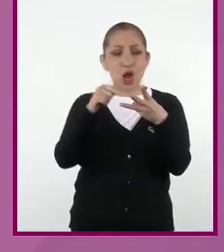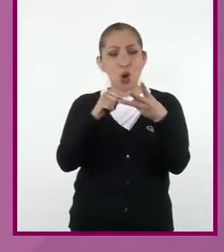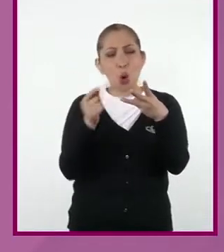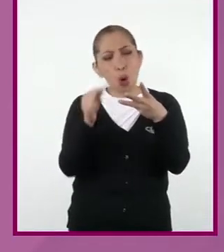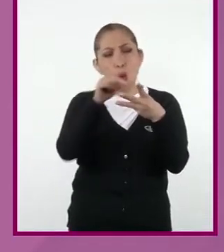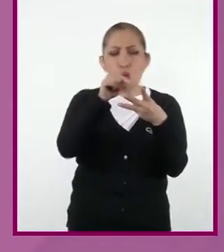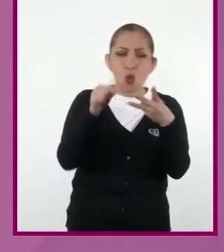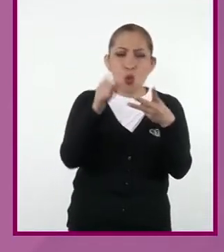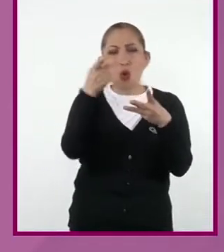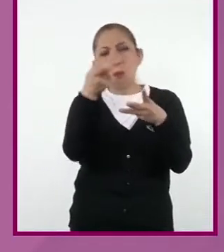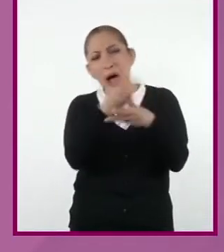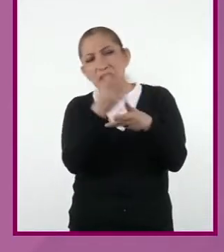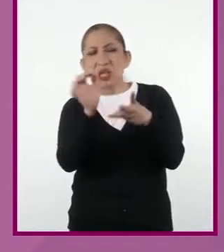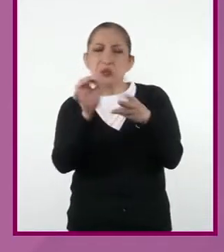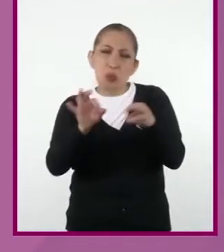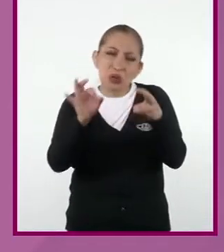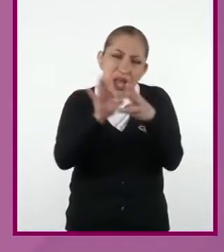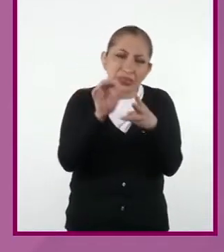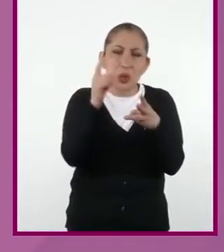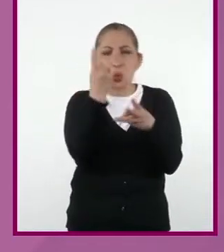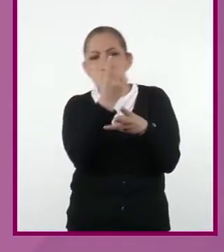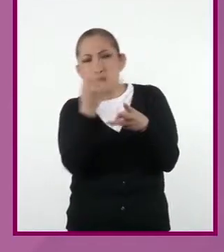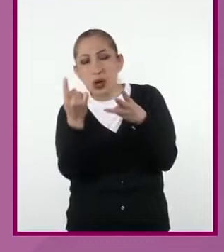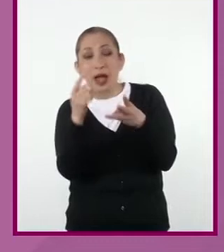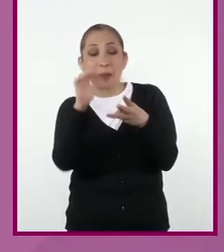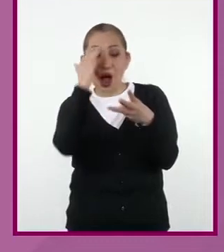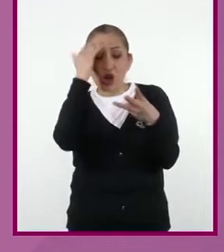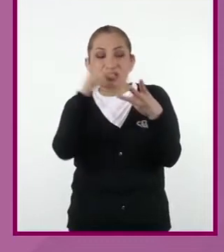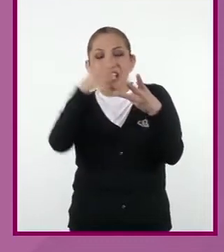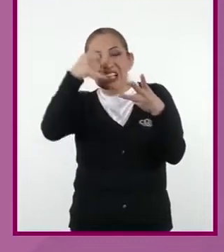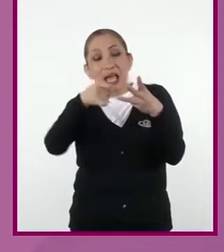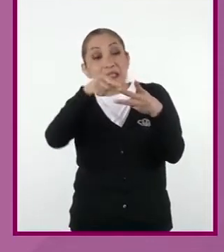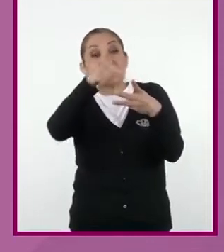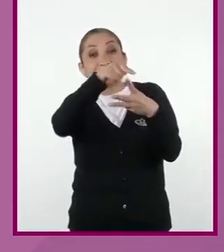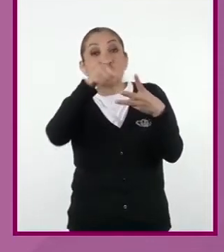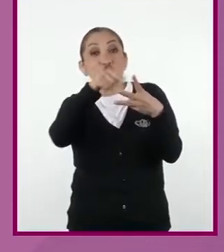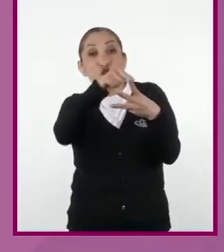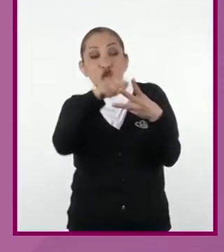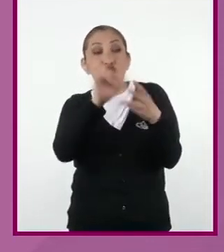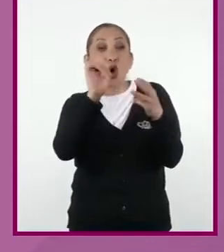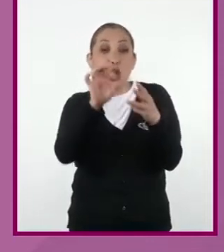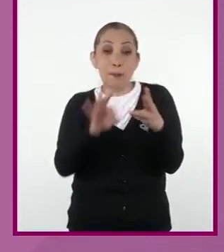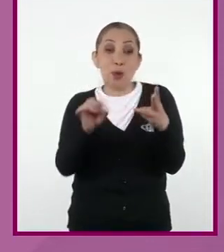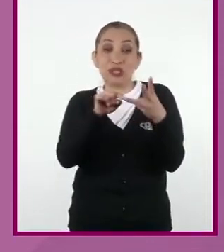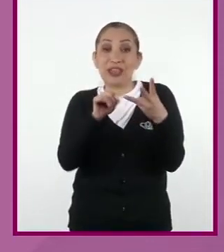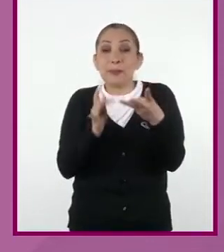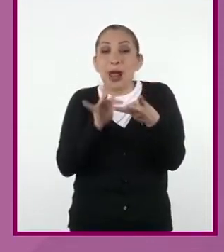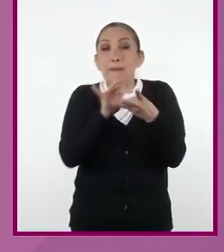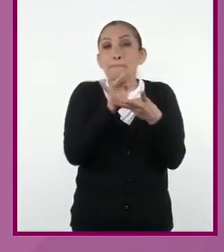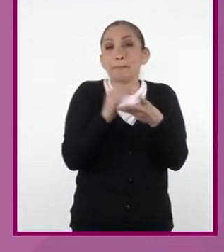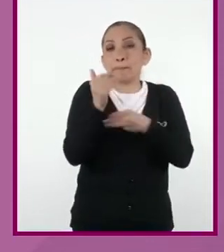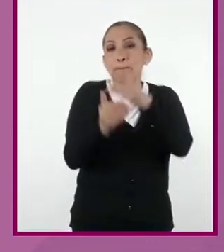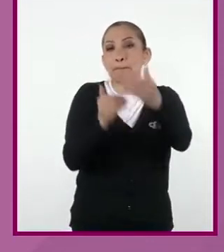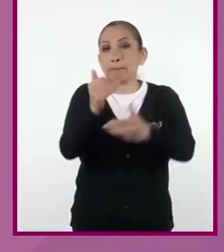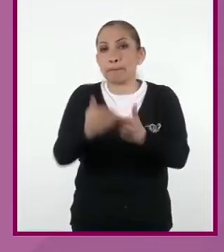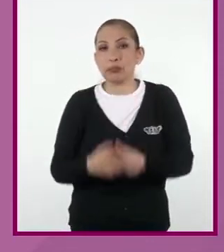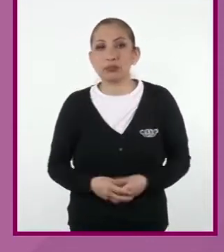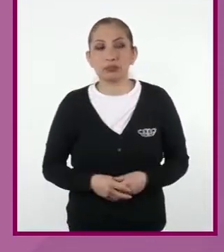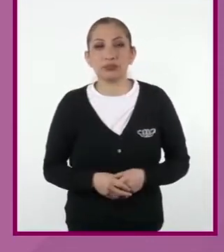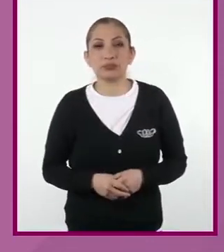relevancia en algún episodio. Sirven para conocer mejor a los personajes principales o son importantes para que la acción avance.